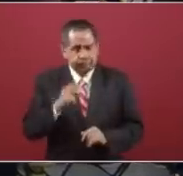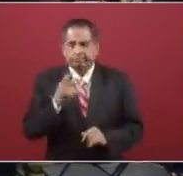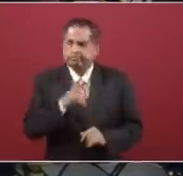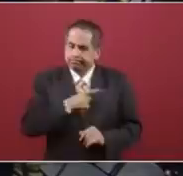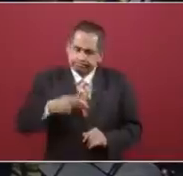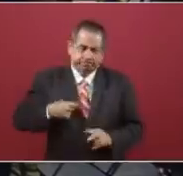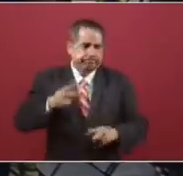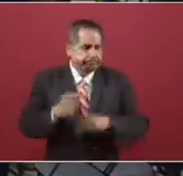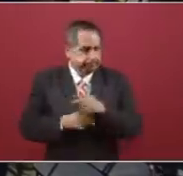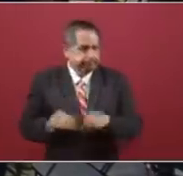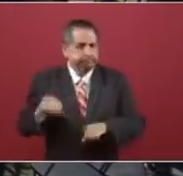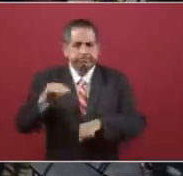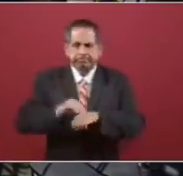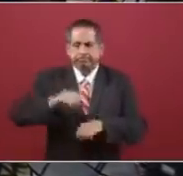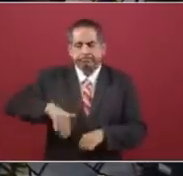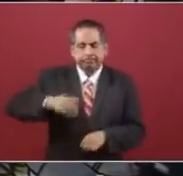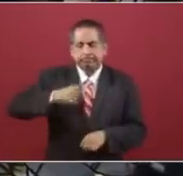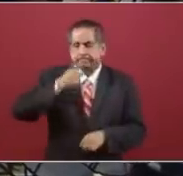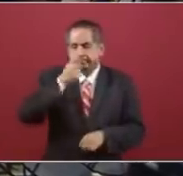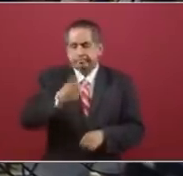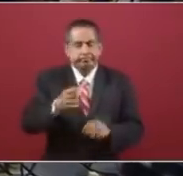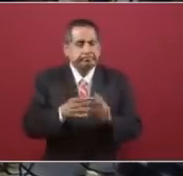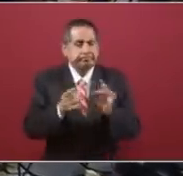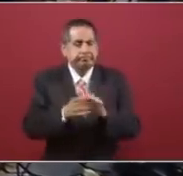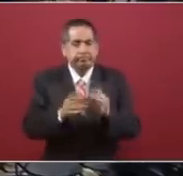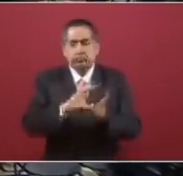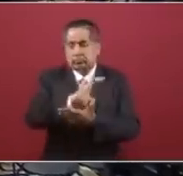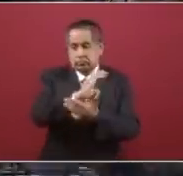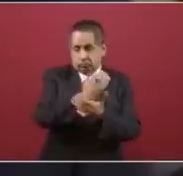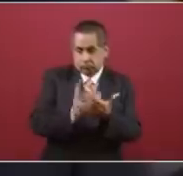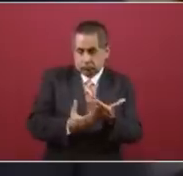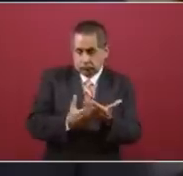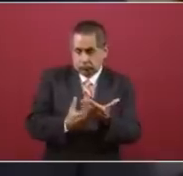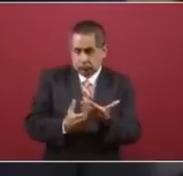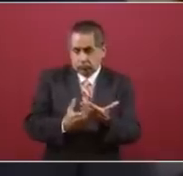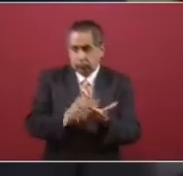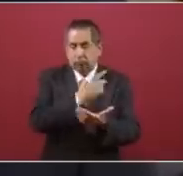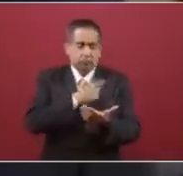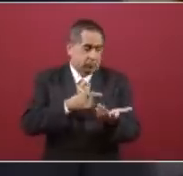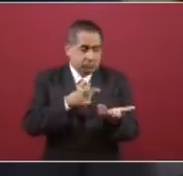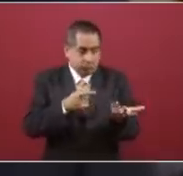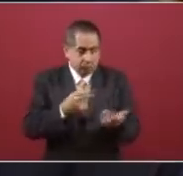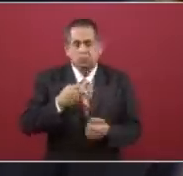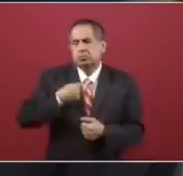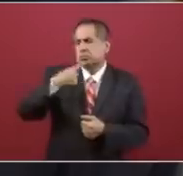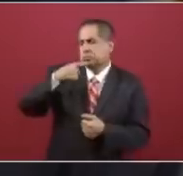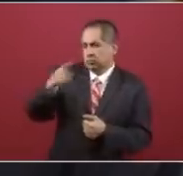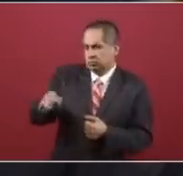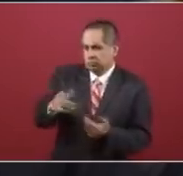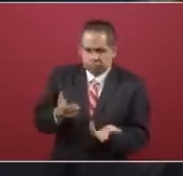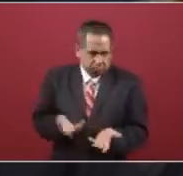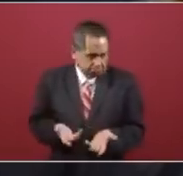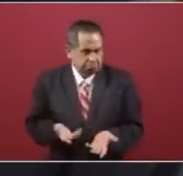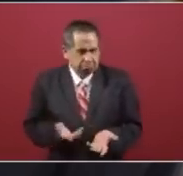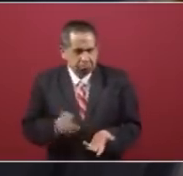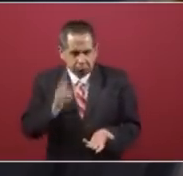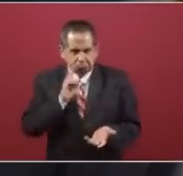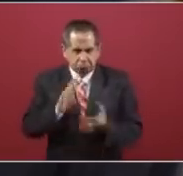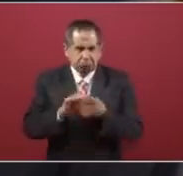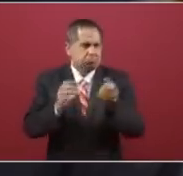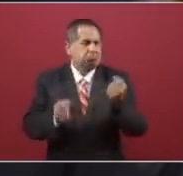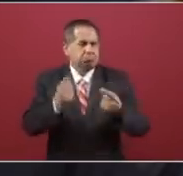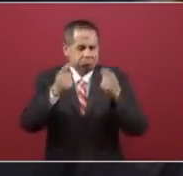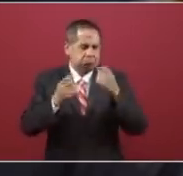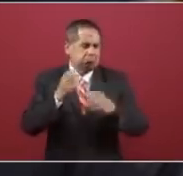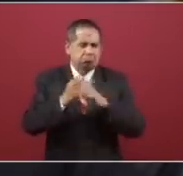haber, como siempre pues, son contratos, deben haber denuncias, sin duda en algunos